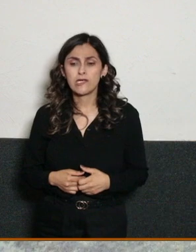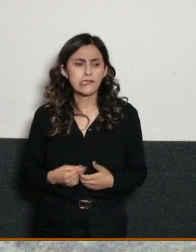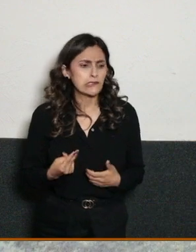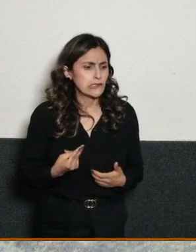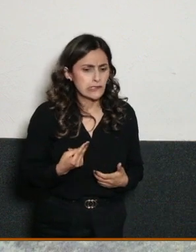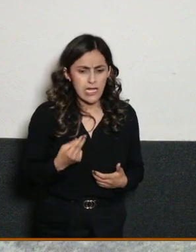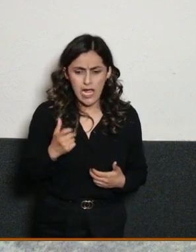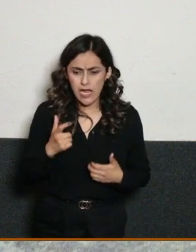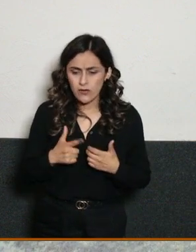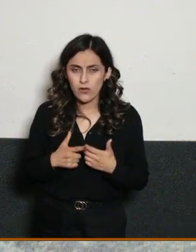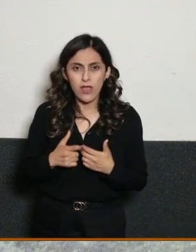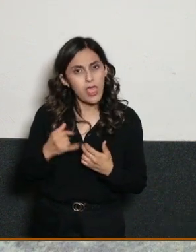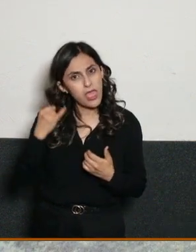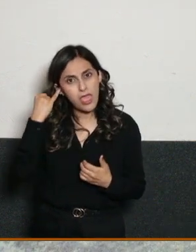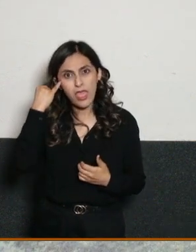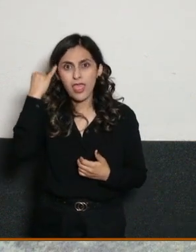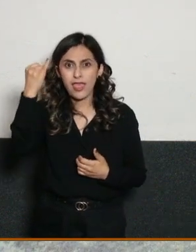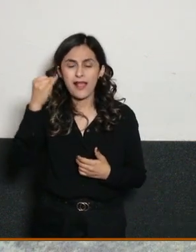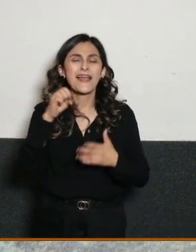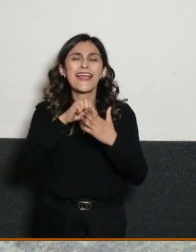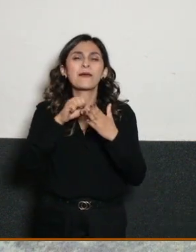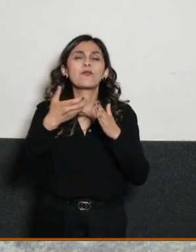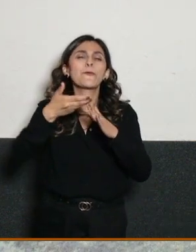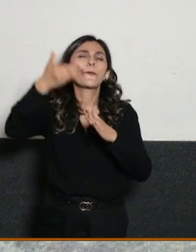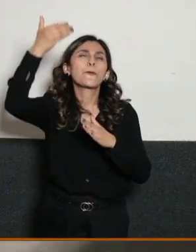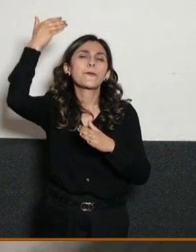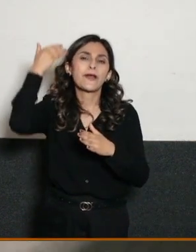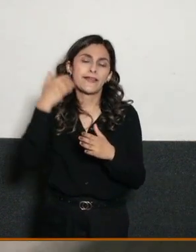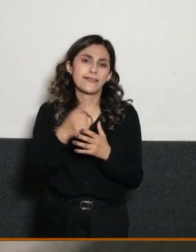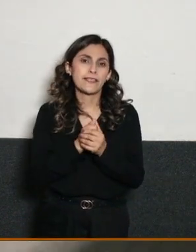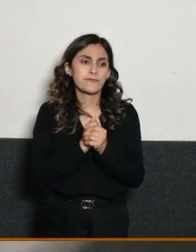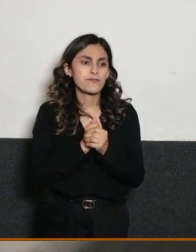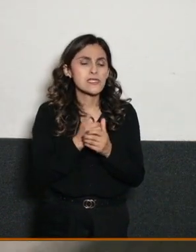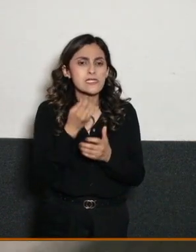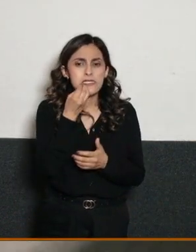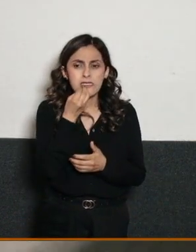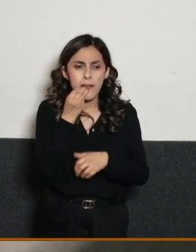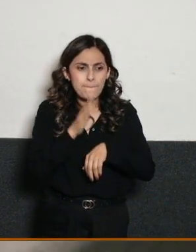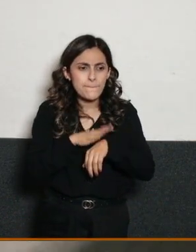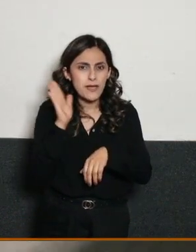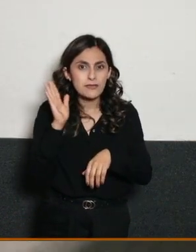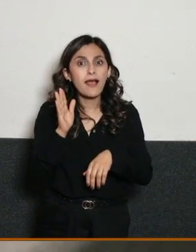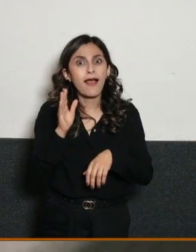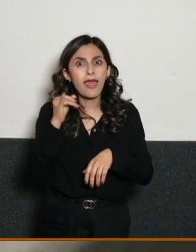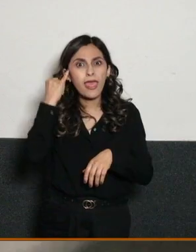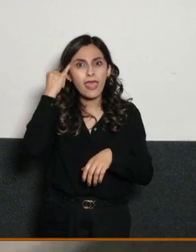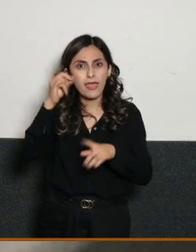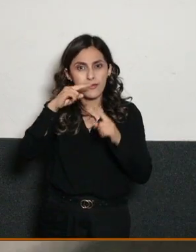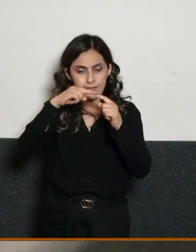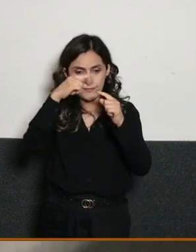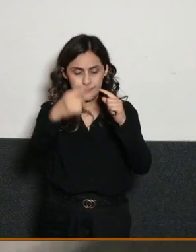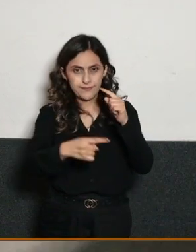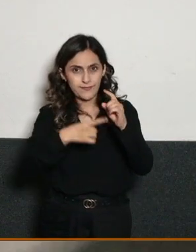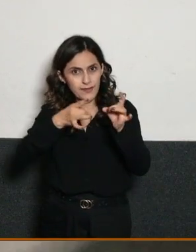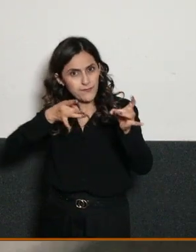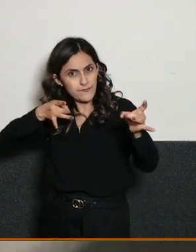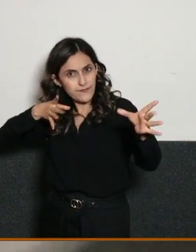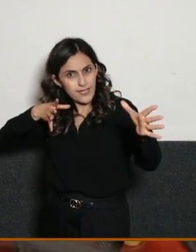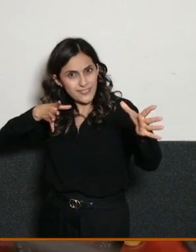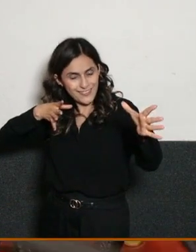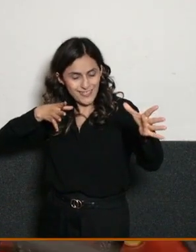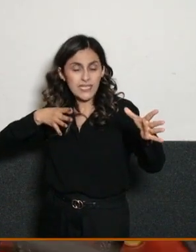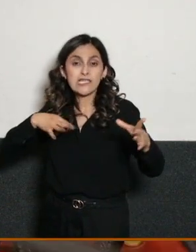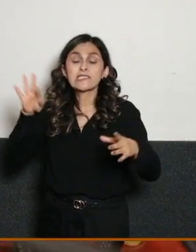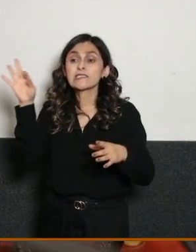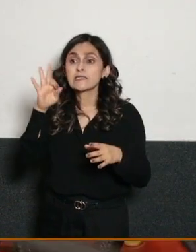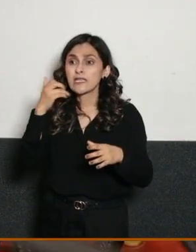Cuando necesitamos tener más comida, inventamos el arco y la flecha. Cuando necesitamos movernos más rápido, inventamos la